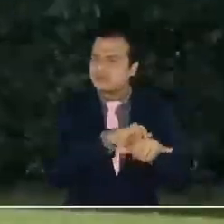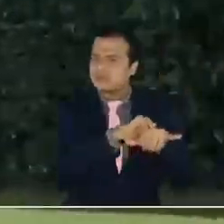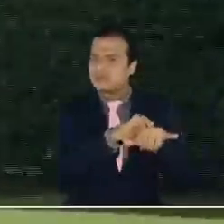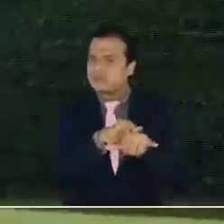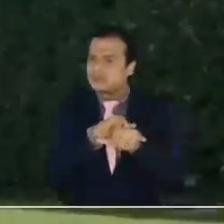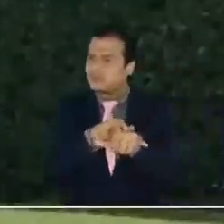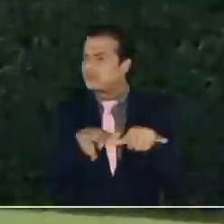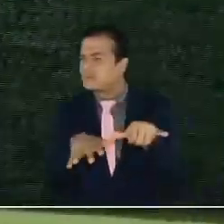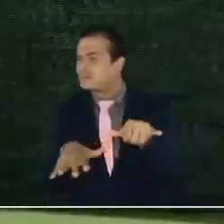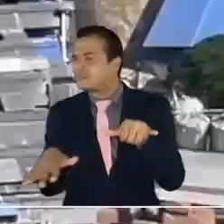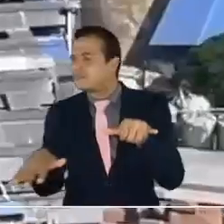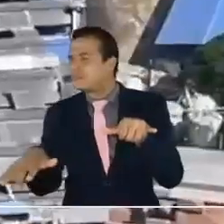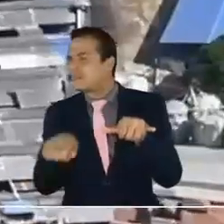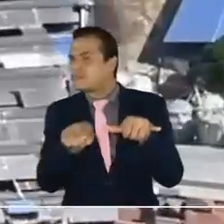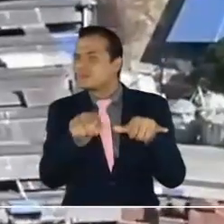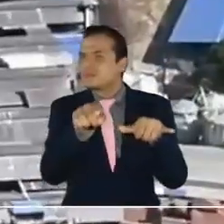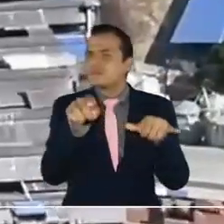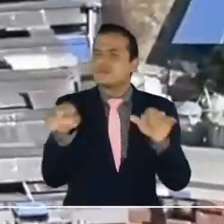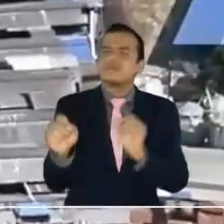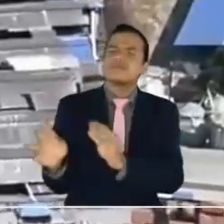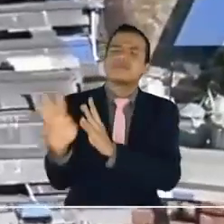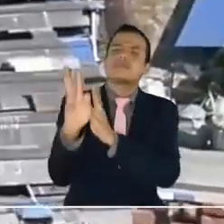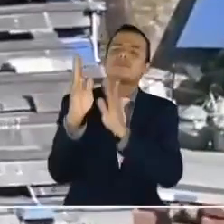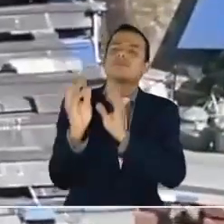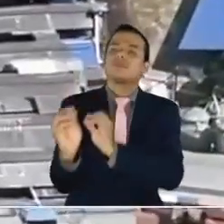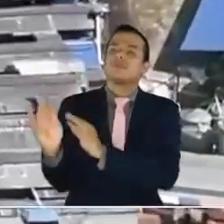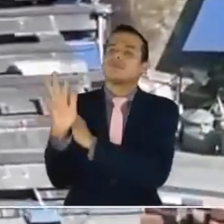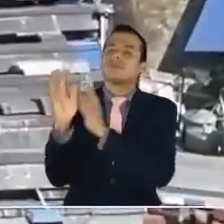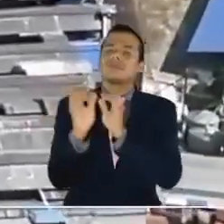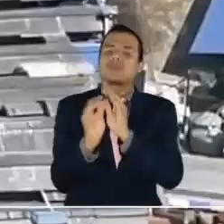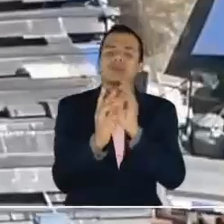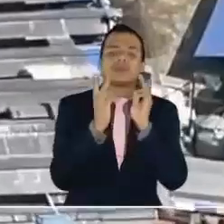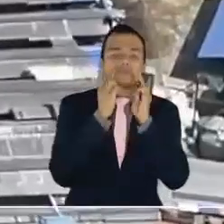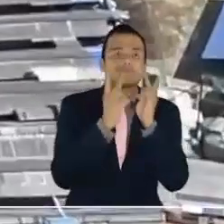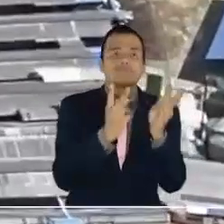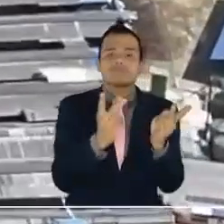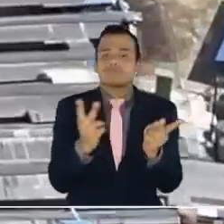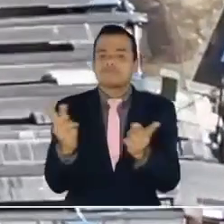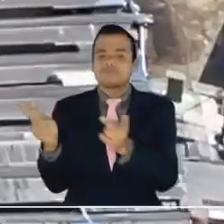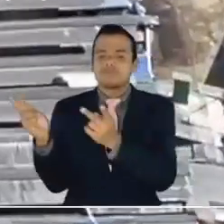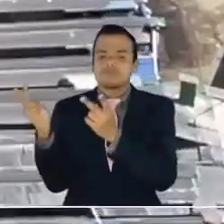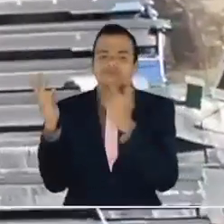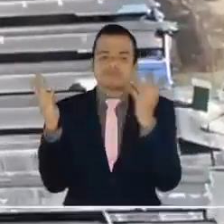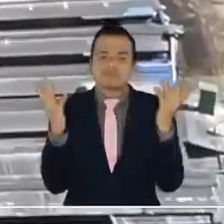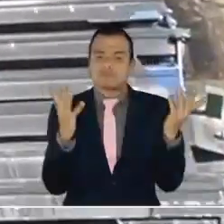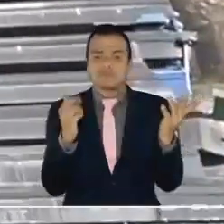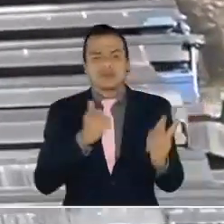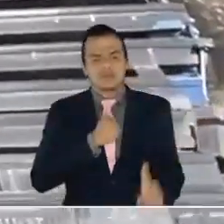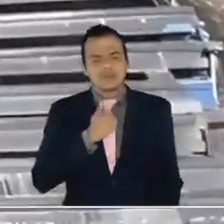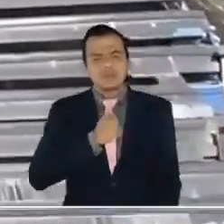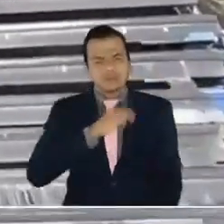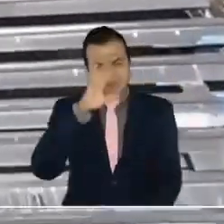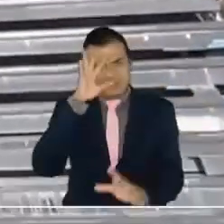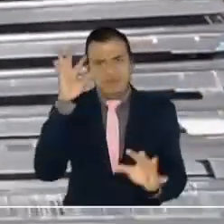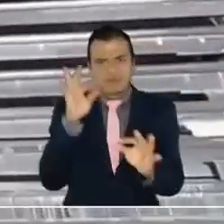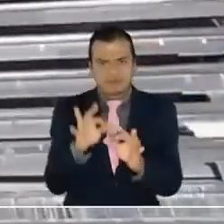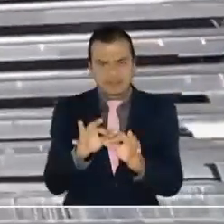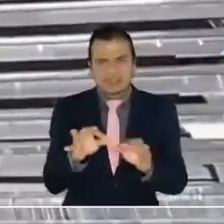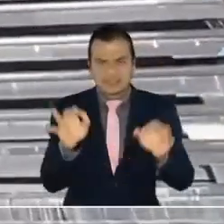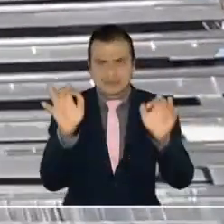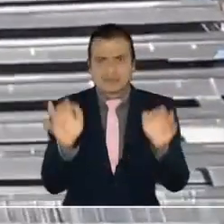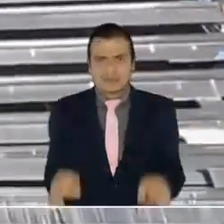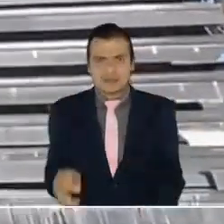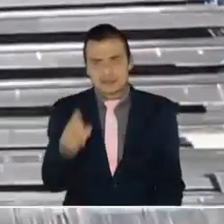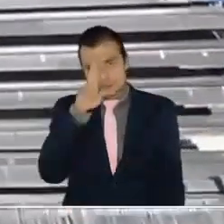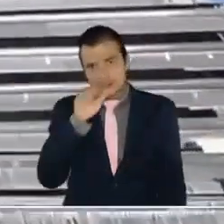la verdad no se ve nada, no vi nada. Pero yo tengo la fe, se los digo, tengo la fe de que mi hija está viva y